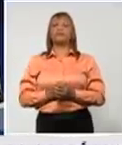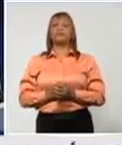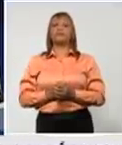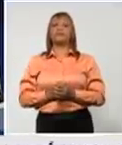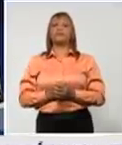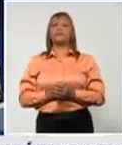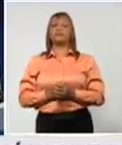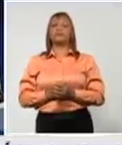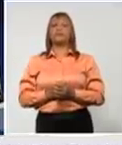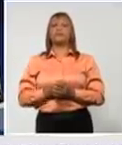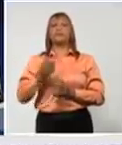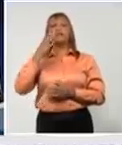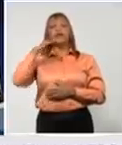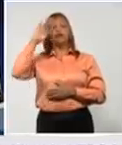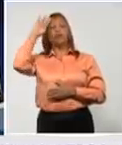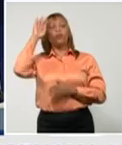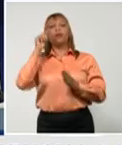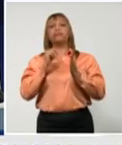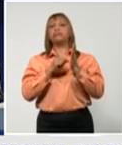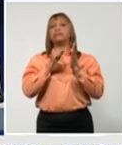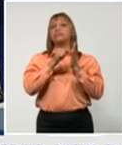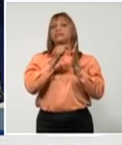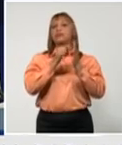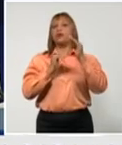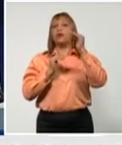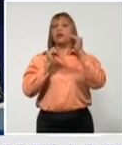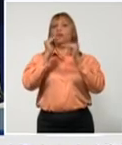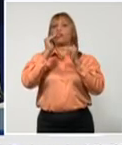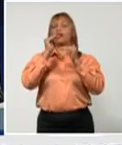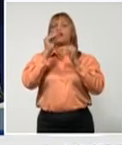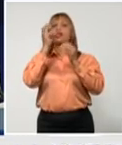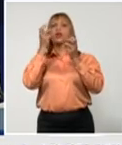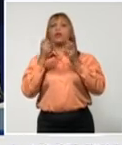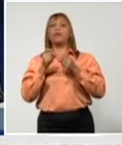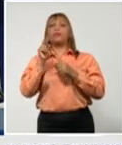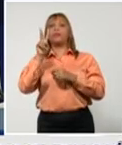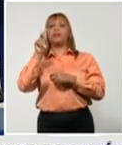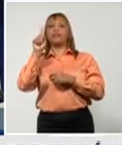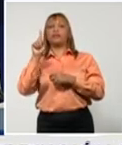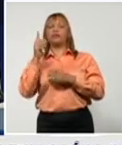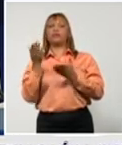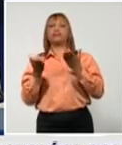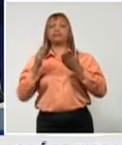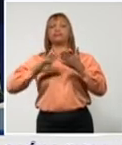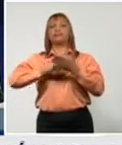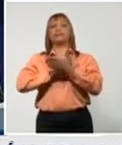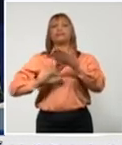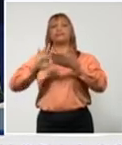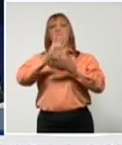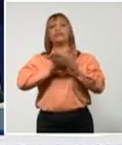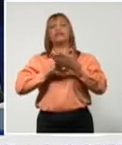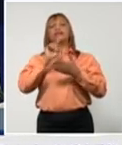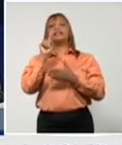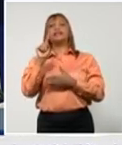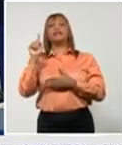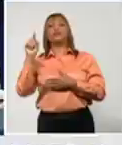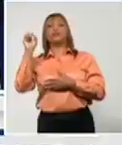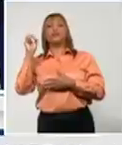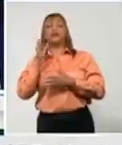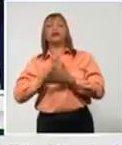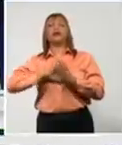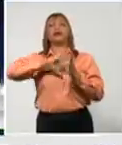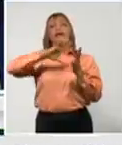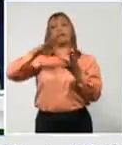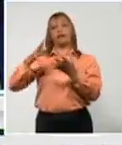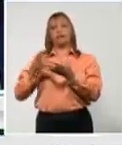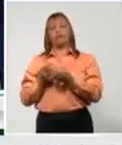Cuba ocupa el lugar número 21 en la región de las Américas y el 110 en el mundo,